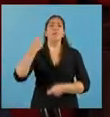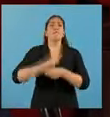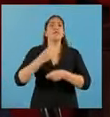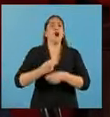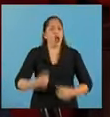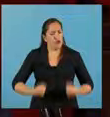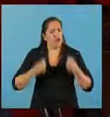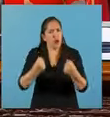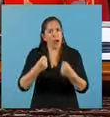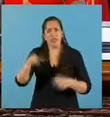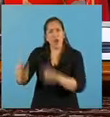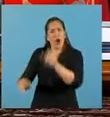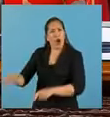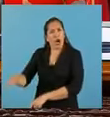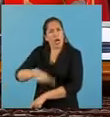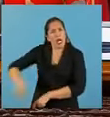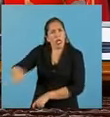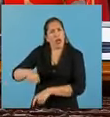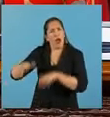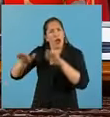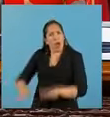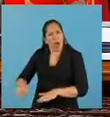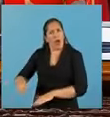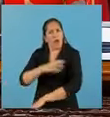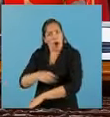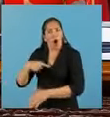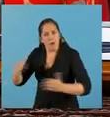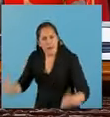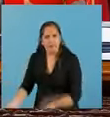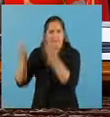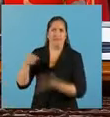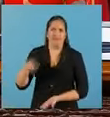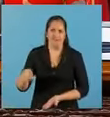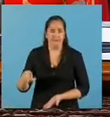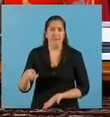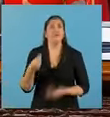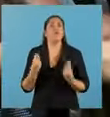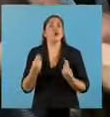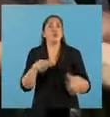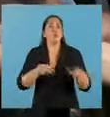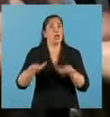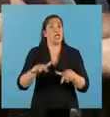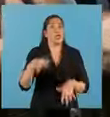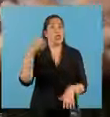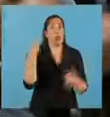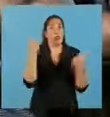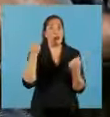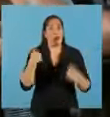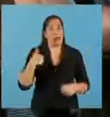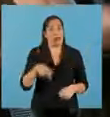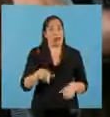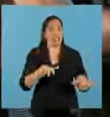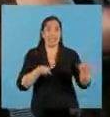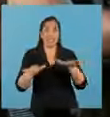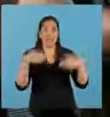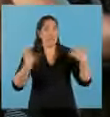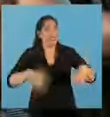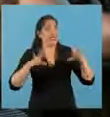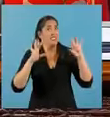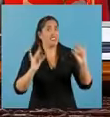sea levantar a los caídos. Todo esto lo estamos haciendo en un contexto económico particularmente complejo,